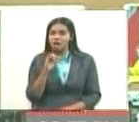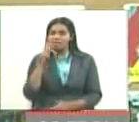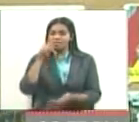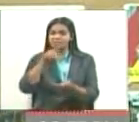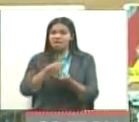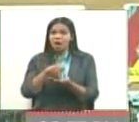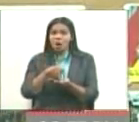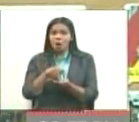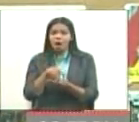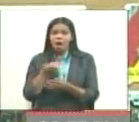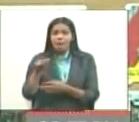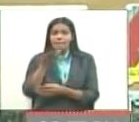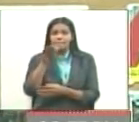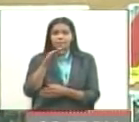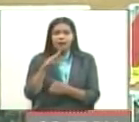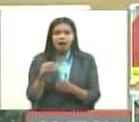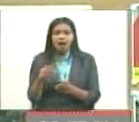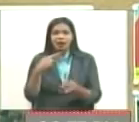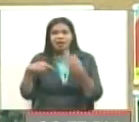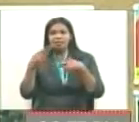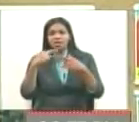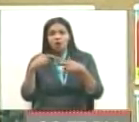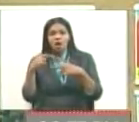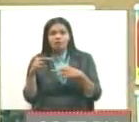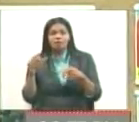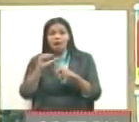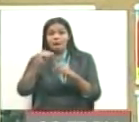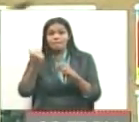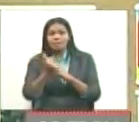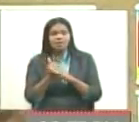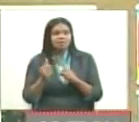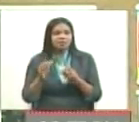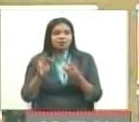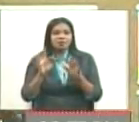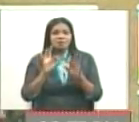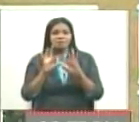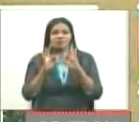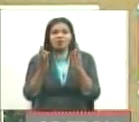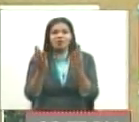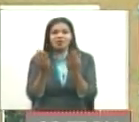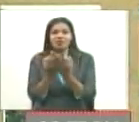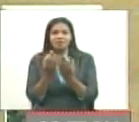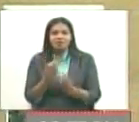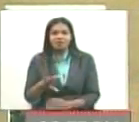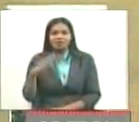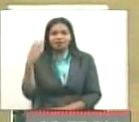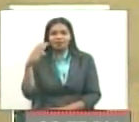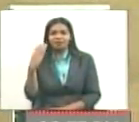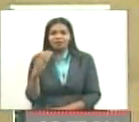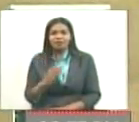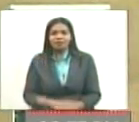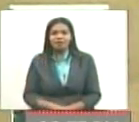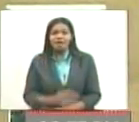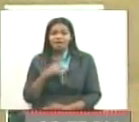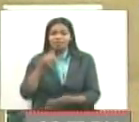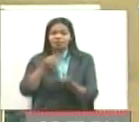bar, restaurante, centro de amigos, ambiente familiar, abre los domingos, Penélope en Cúcuta.